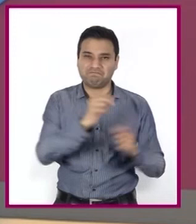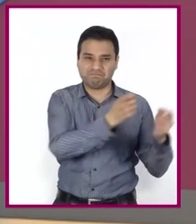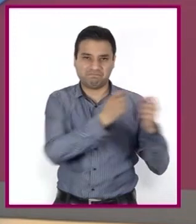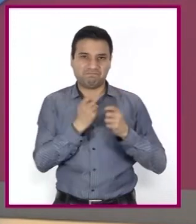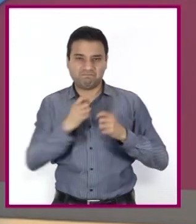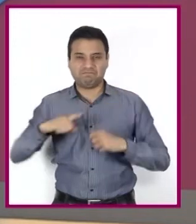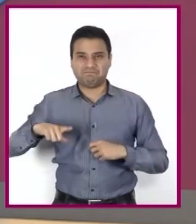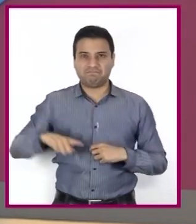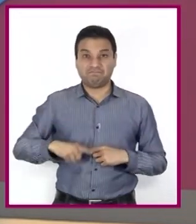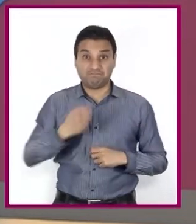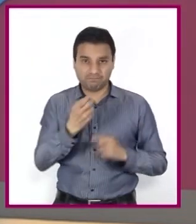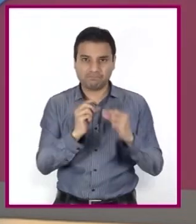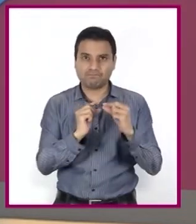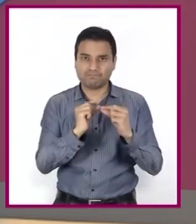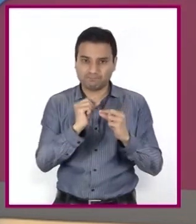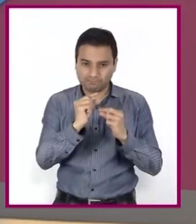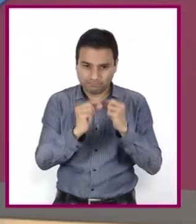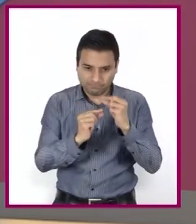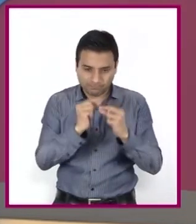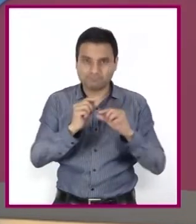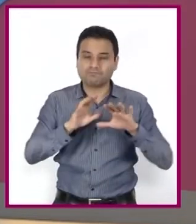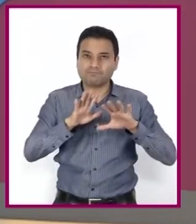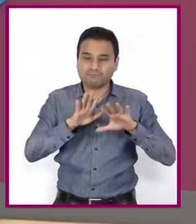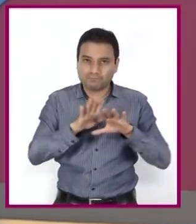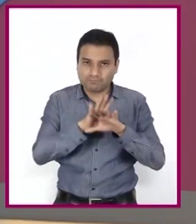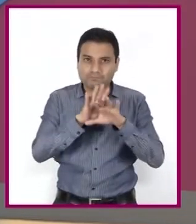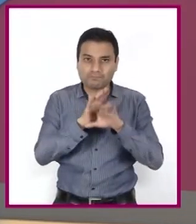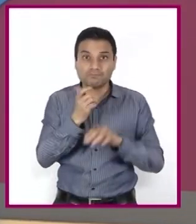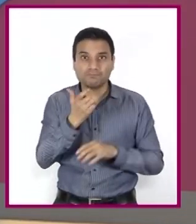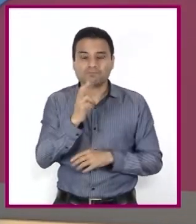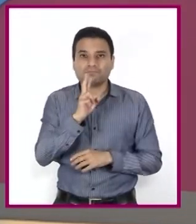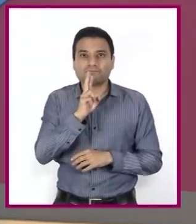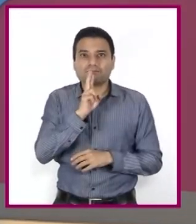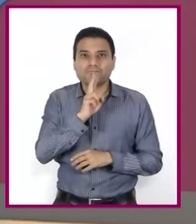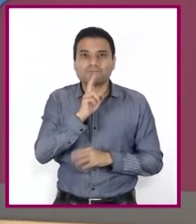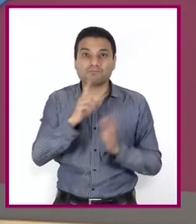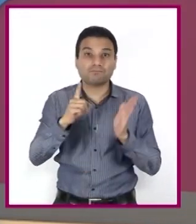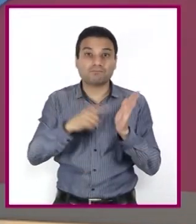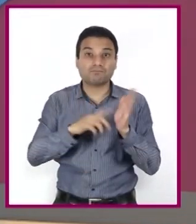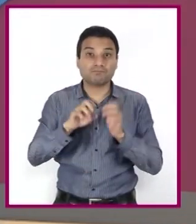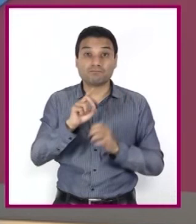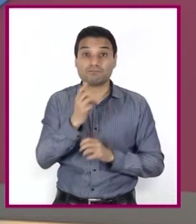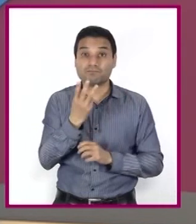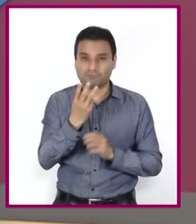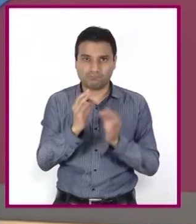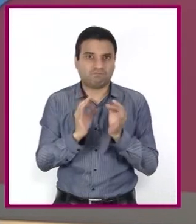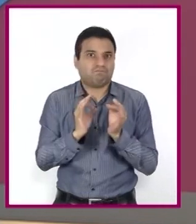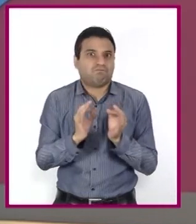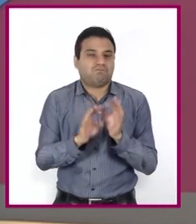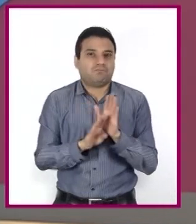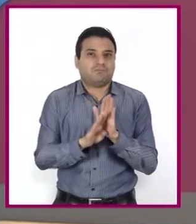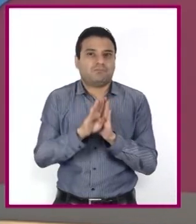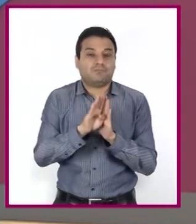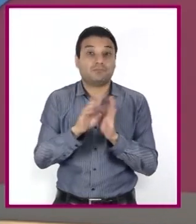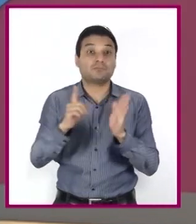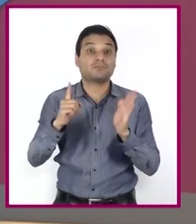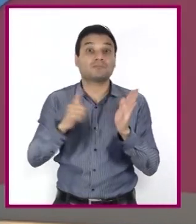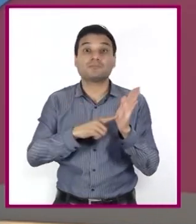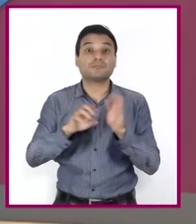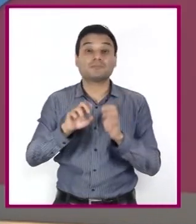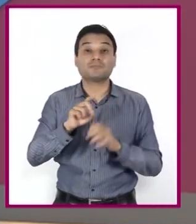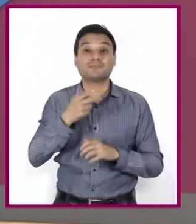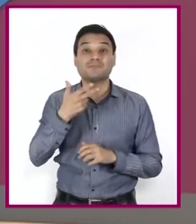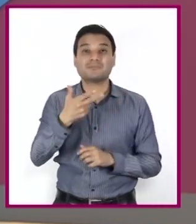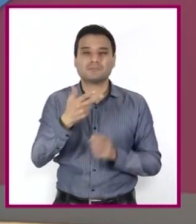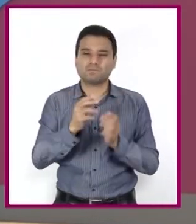efecto lentamente. La recuperación económica empezó a darse en 1933, pero fue hasta